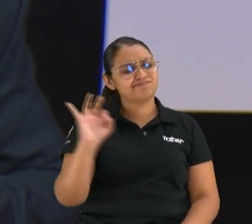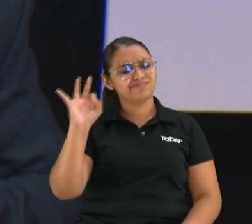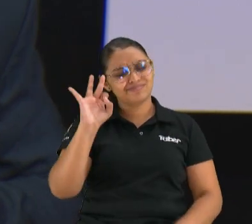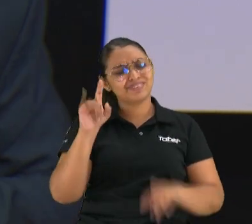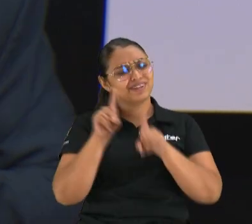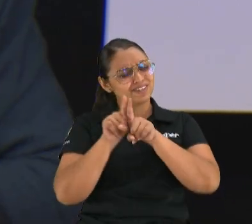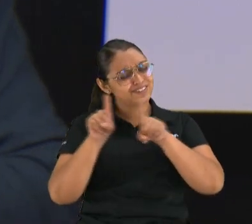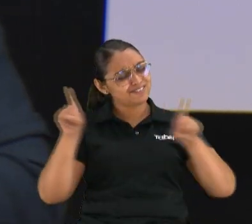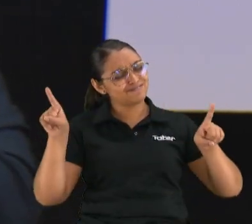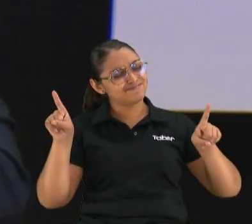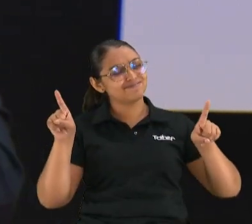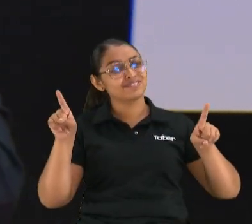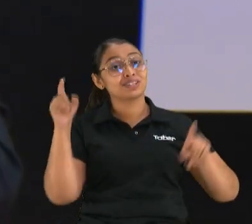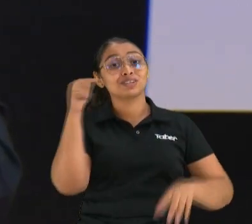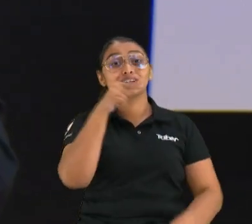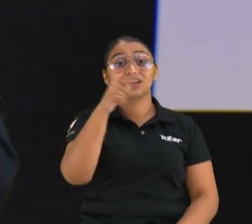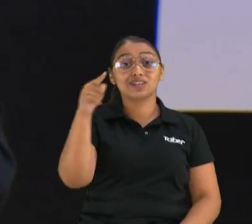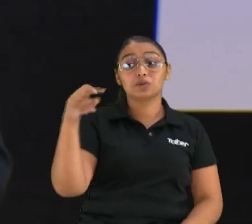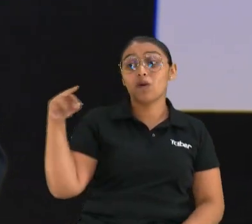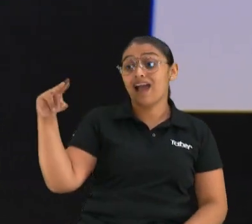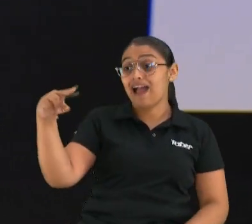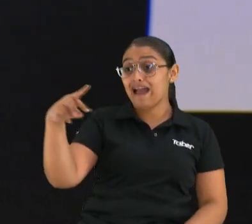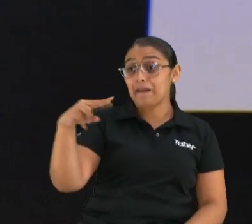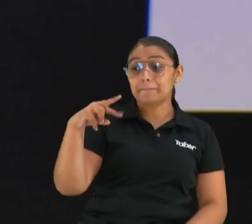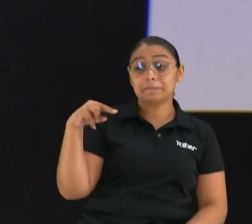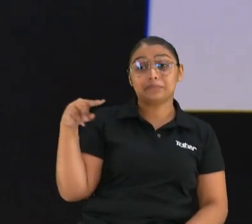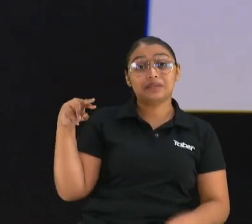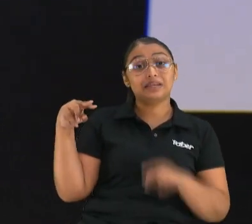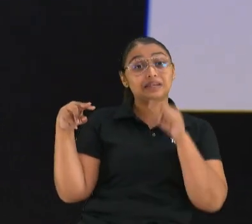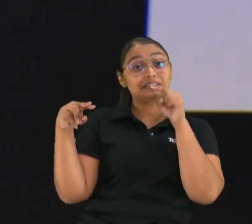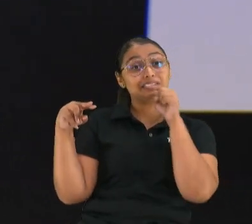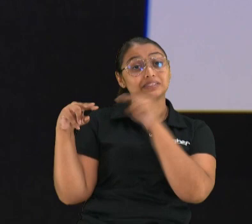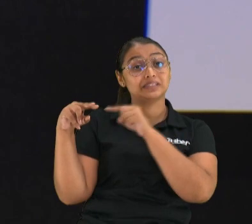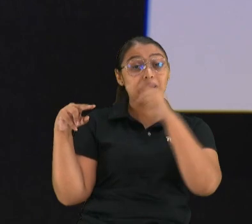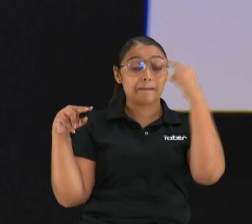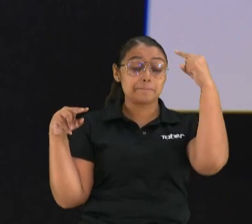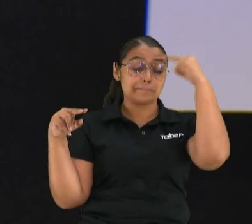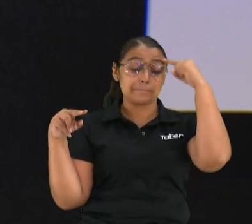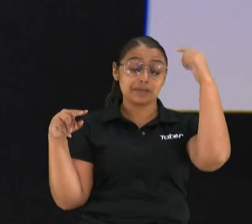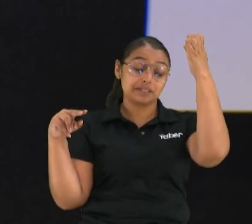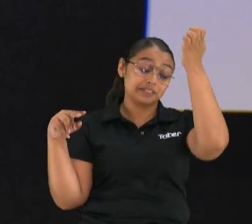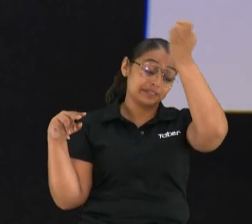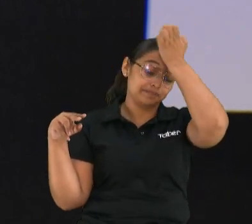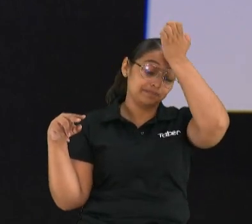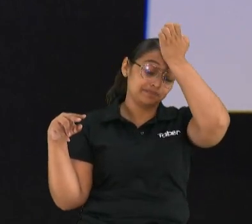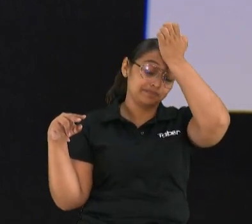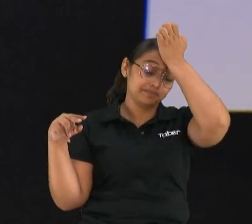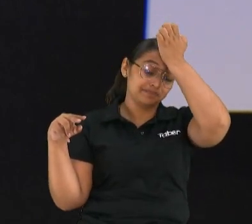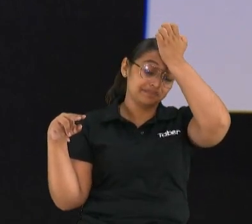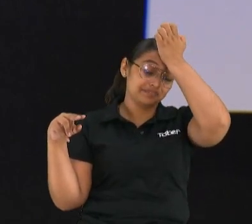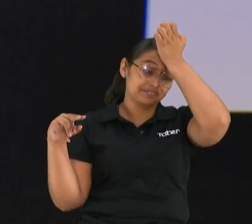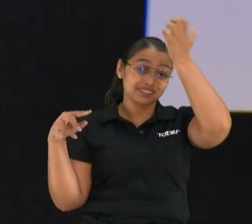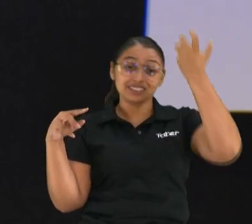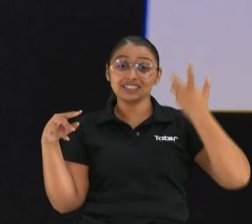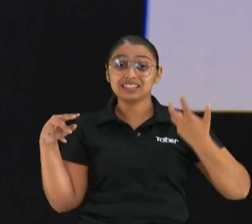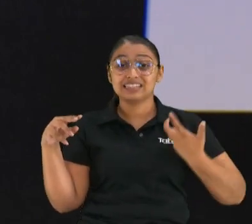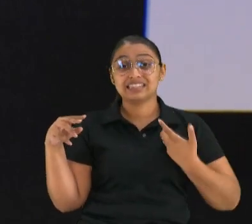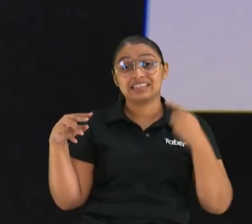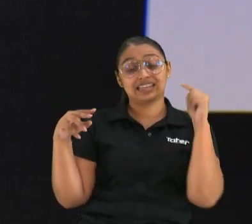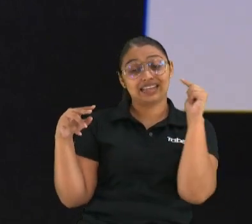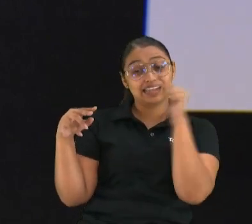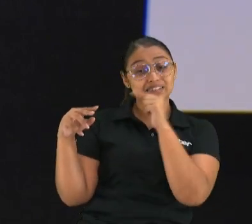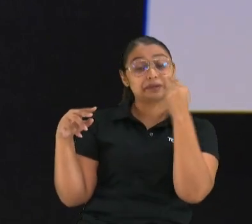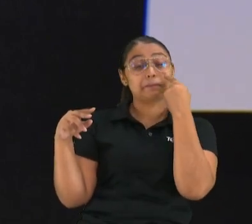porque estás conviviendo por una persona de mente reprobada y no hay nada más peligroso